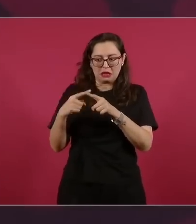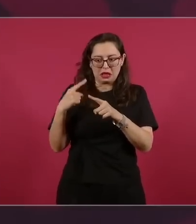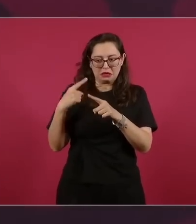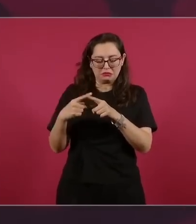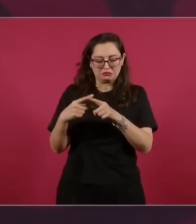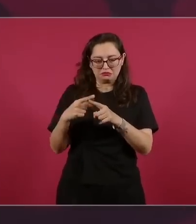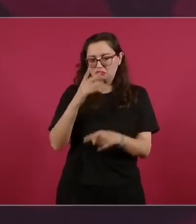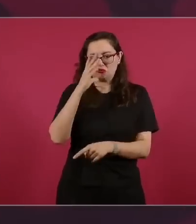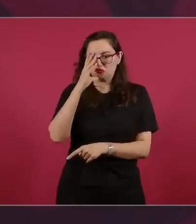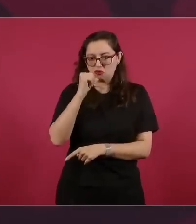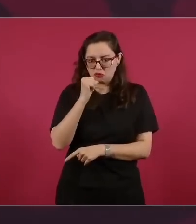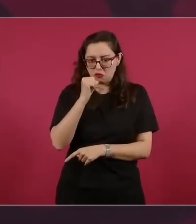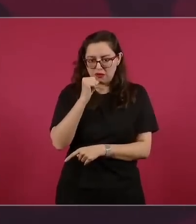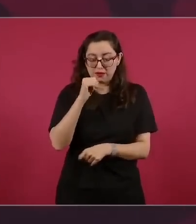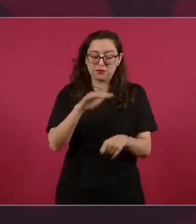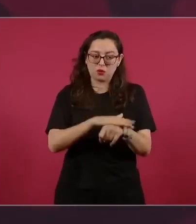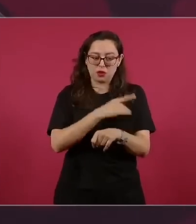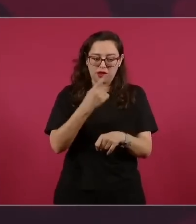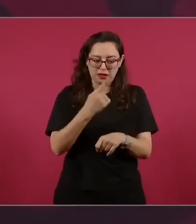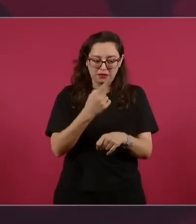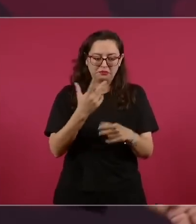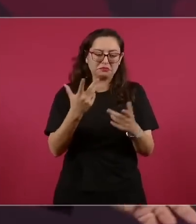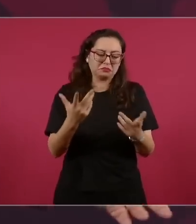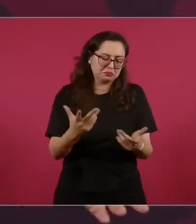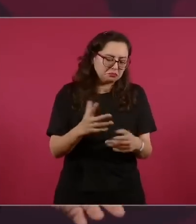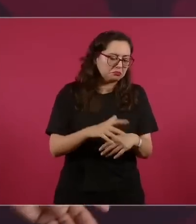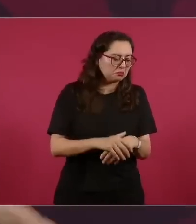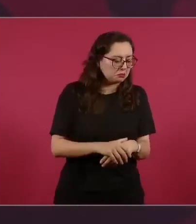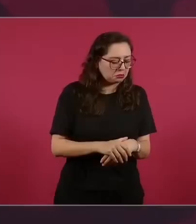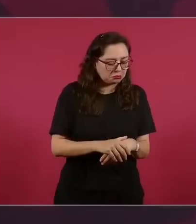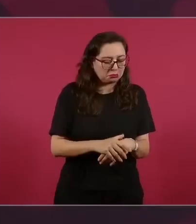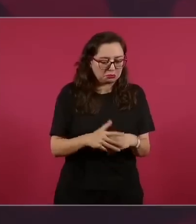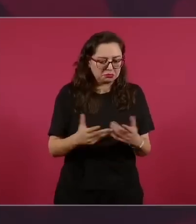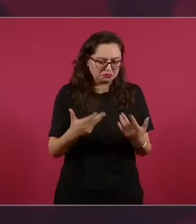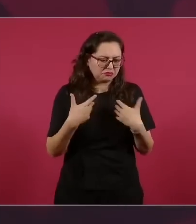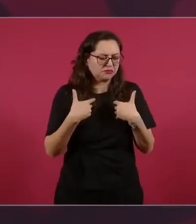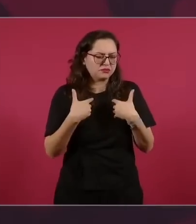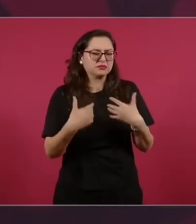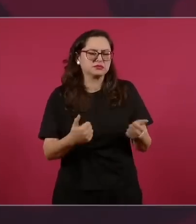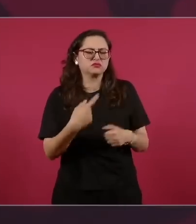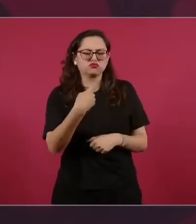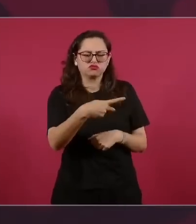Cuando se trata de un acto de corrupción,